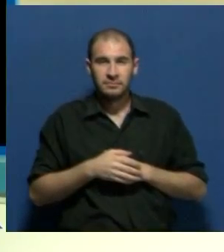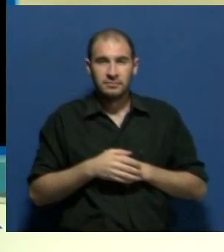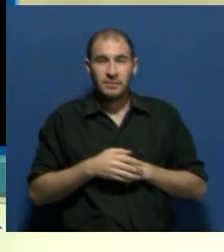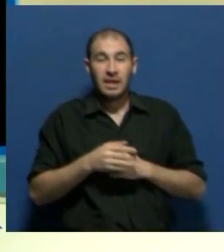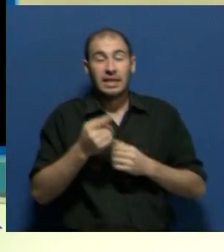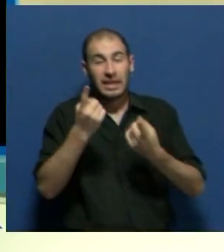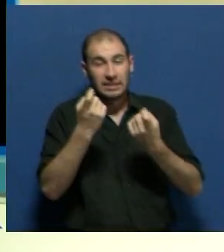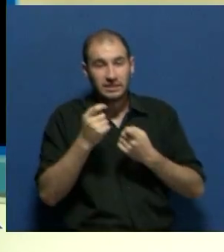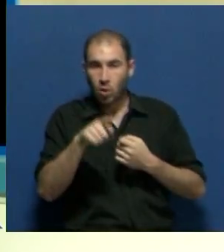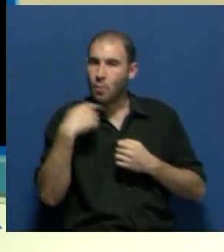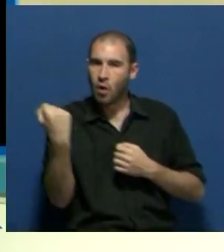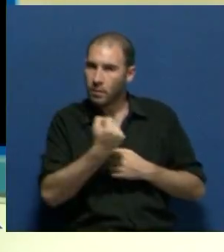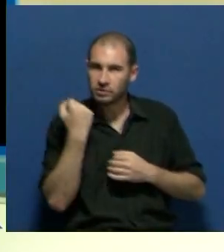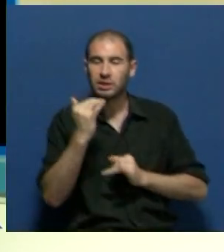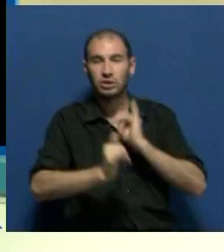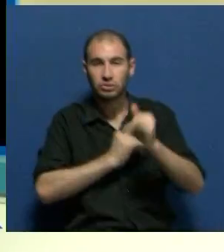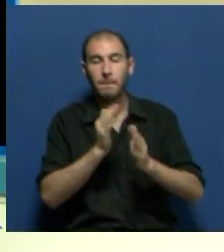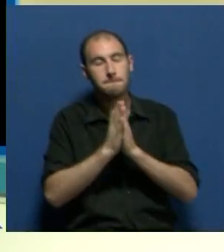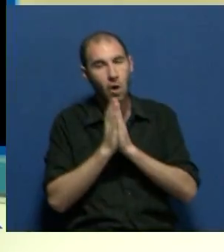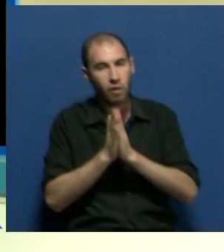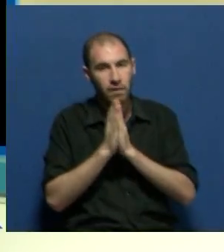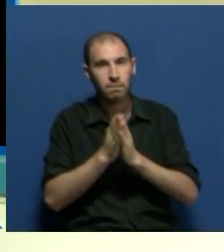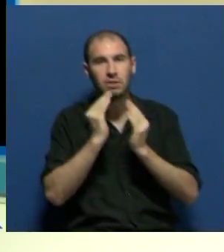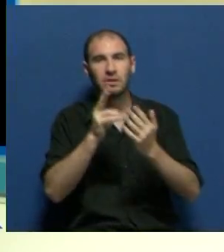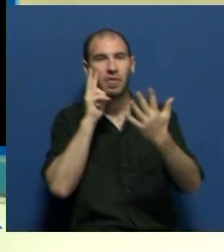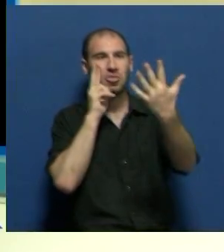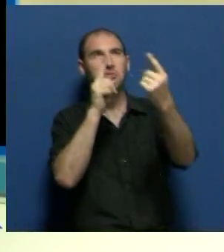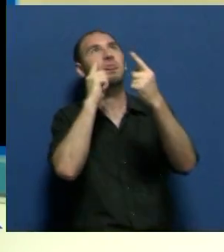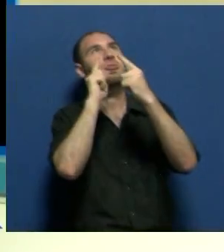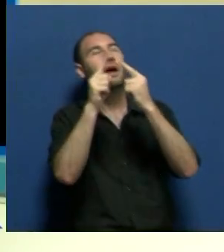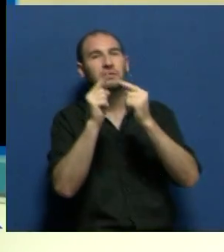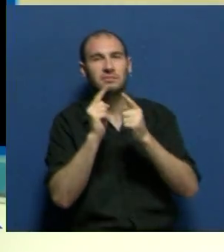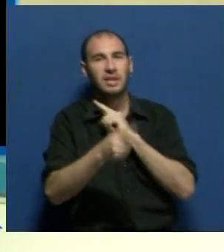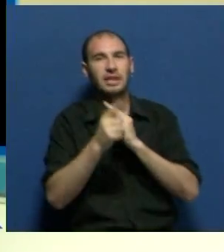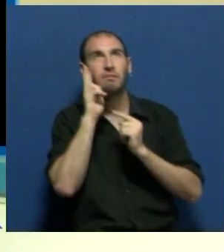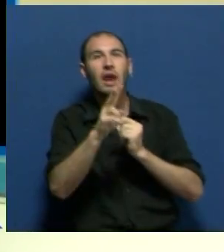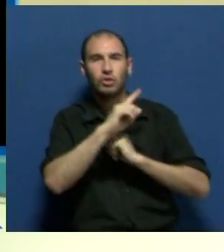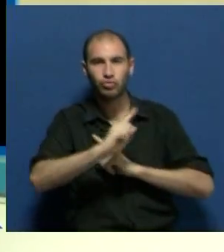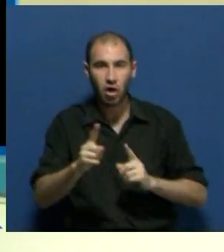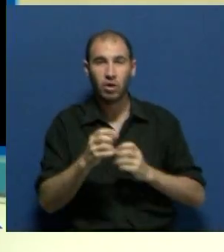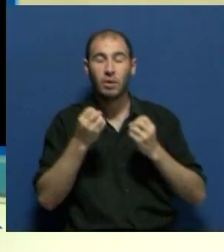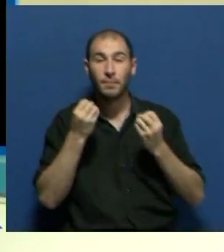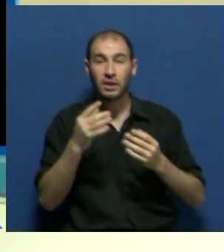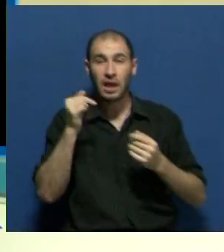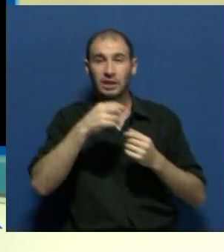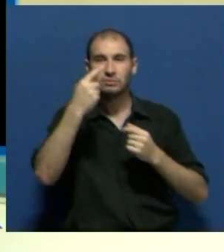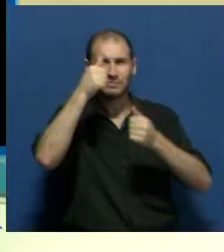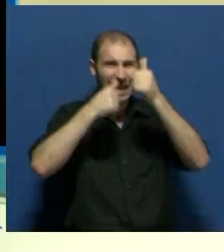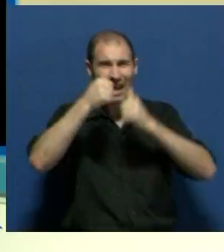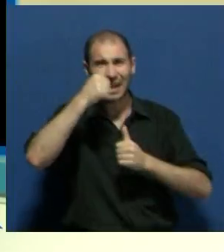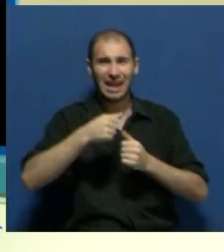se requiere, y esto es importantísimo, que por favor nadie observe en forma directa a el Sol, ya que esto produce